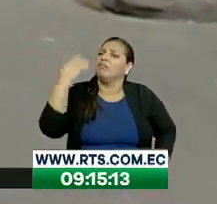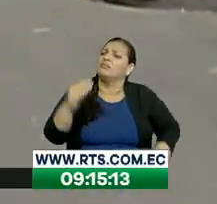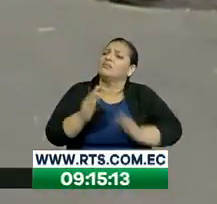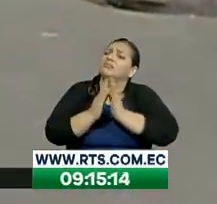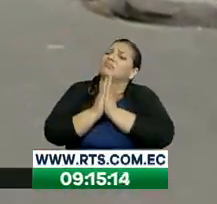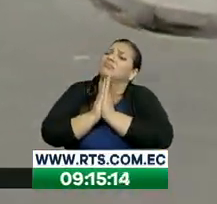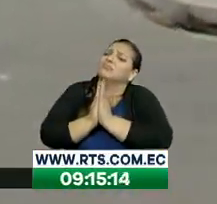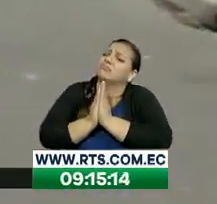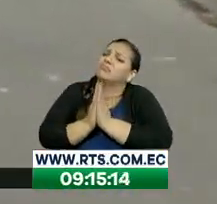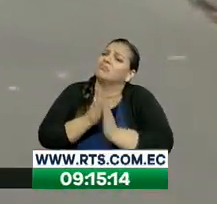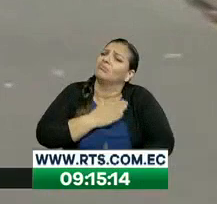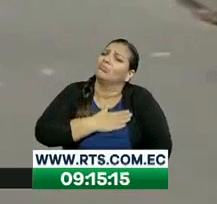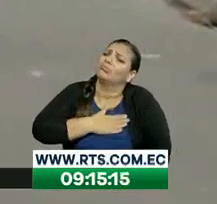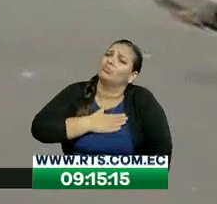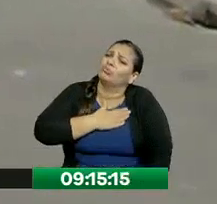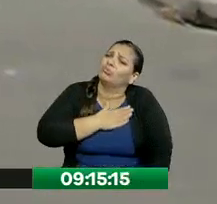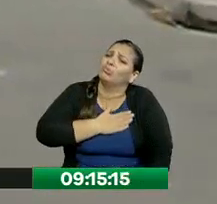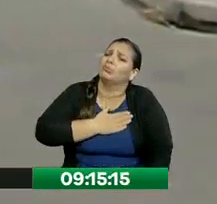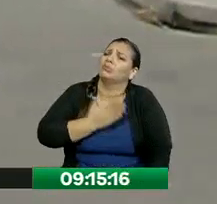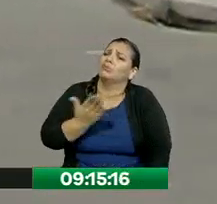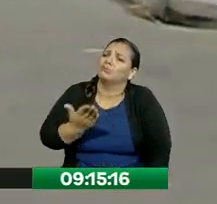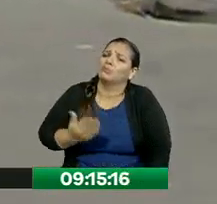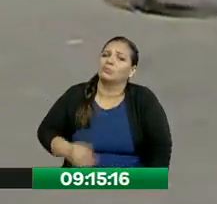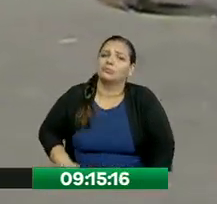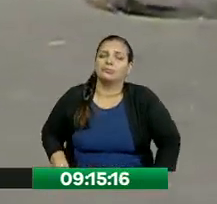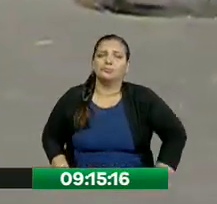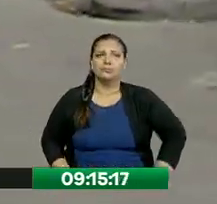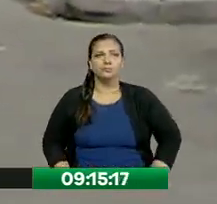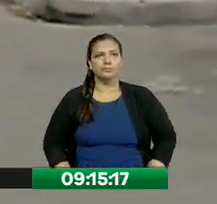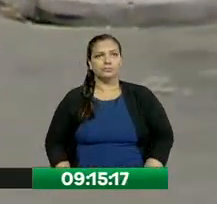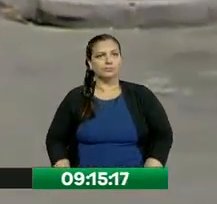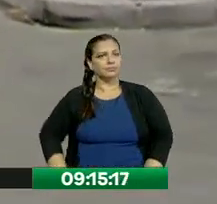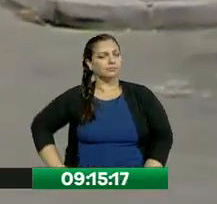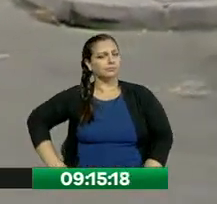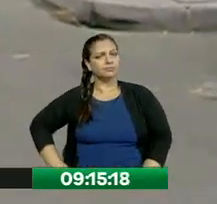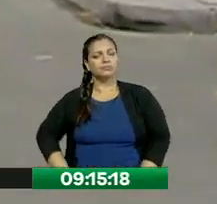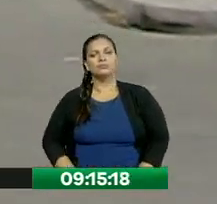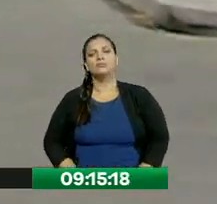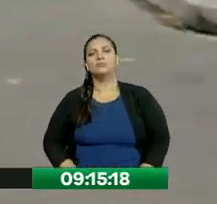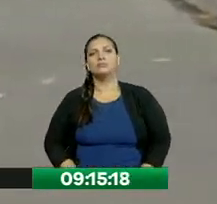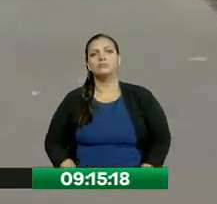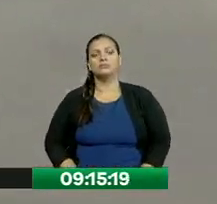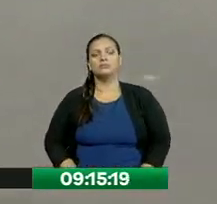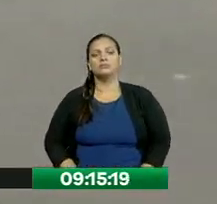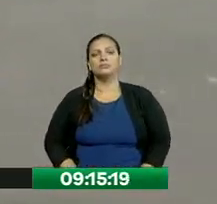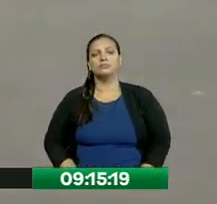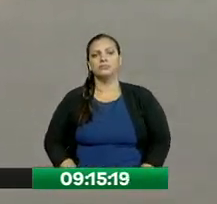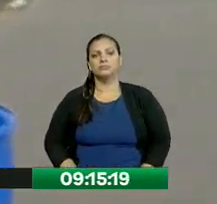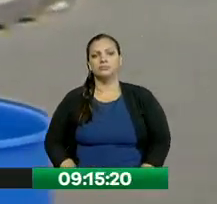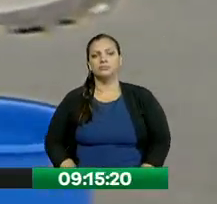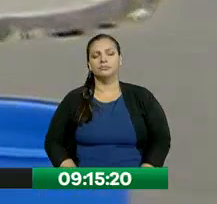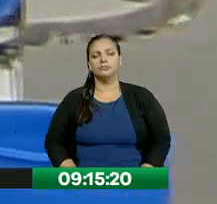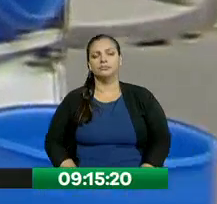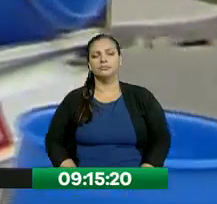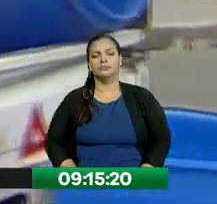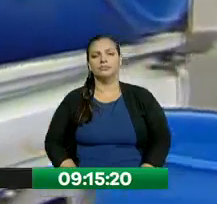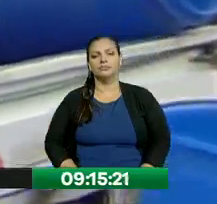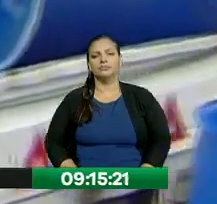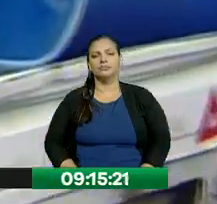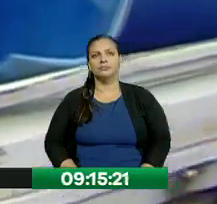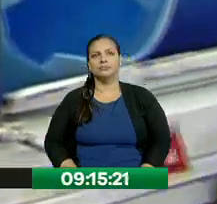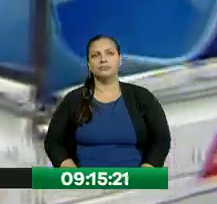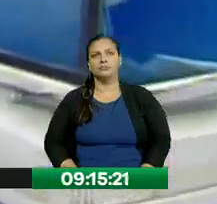Estamos sumando entonces los gastos. Primero, cancelando la tarifa básica, que es como de $6. $6.40 estamos